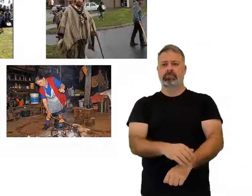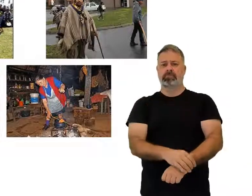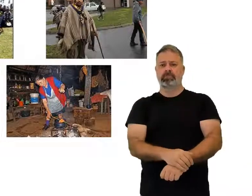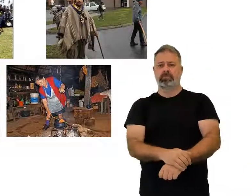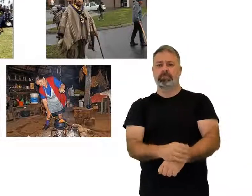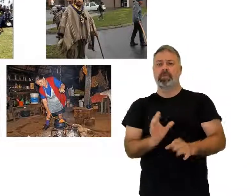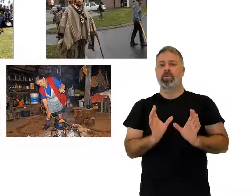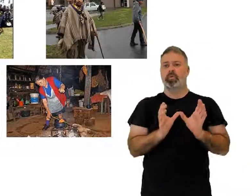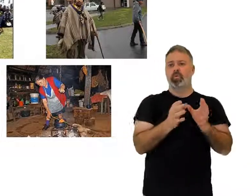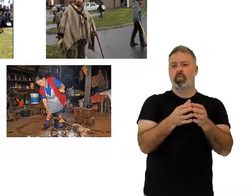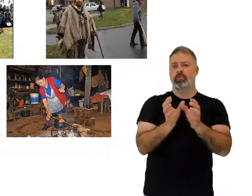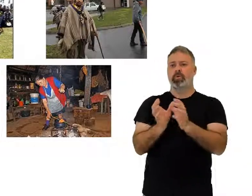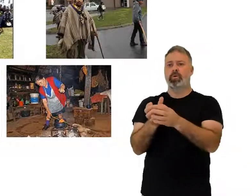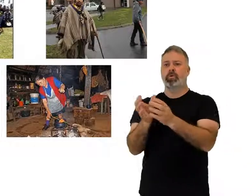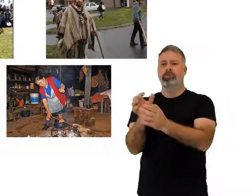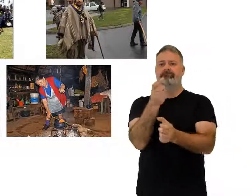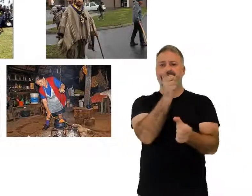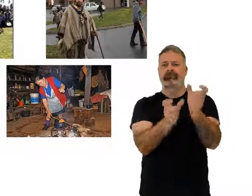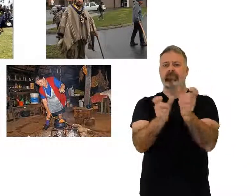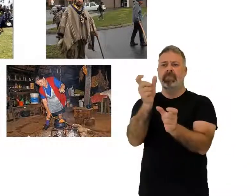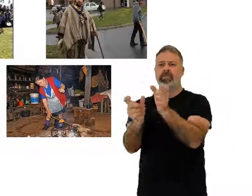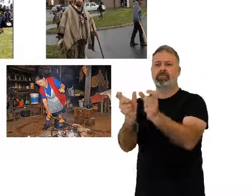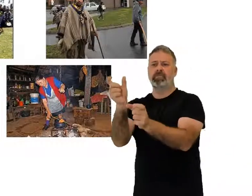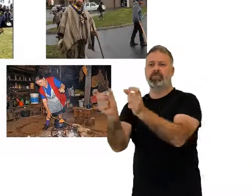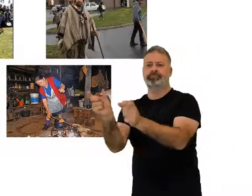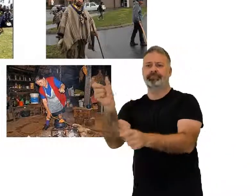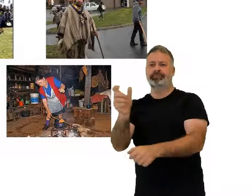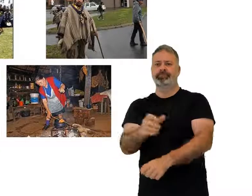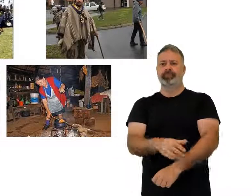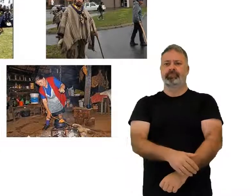de grupos de personas.